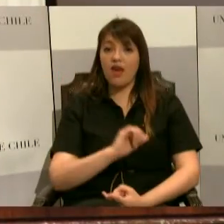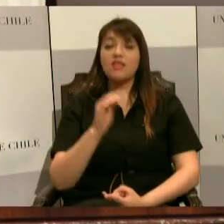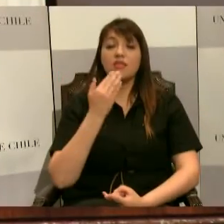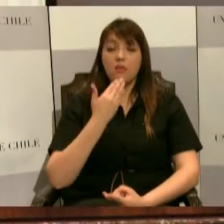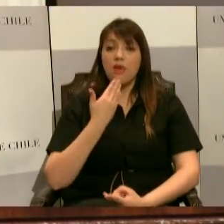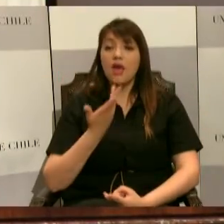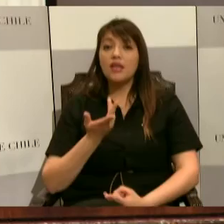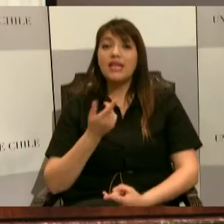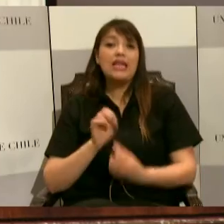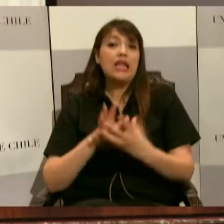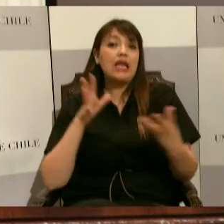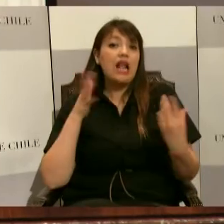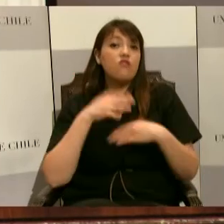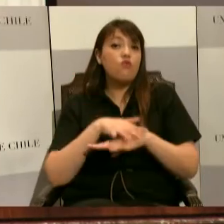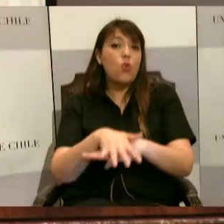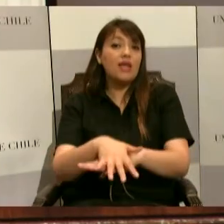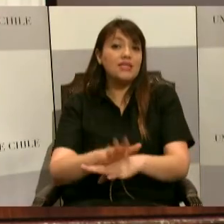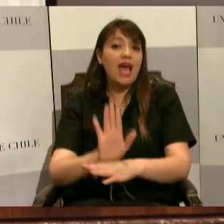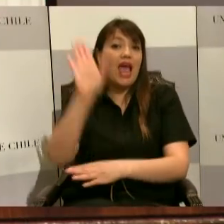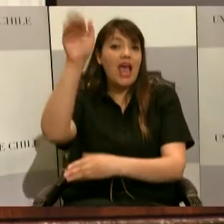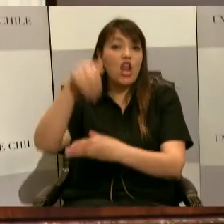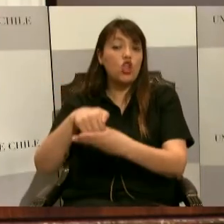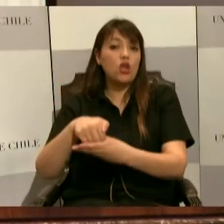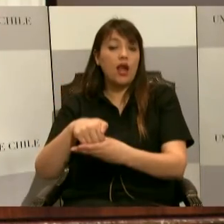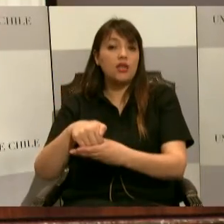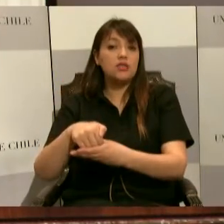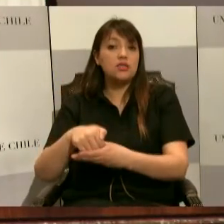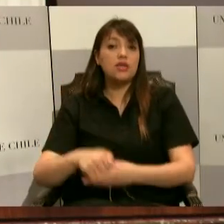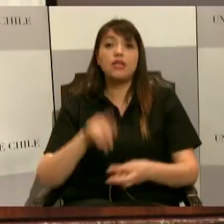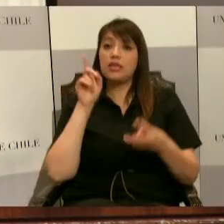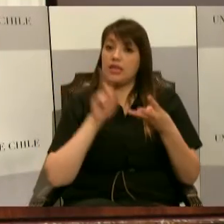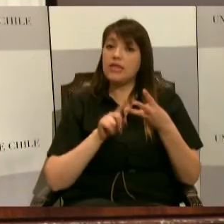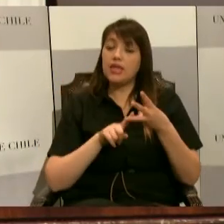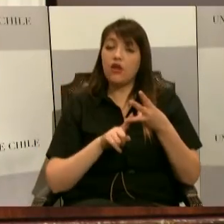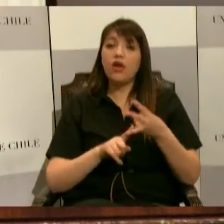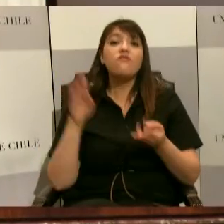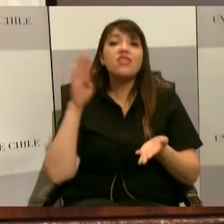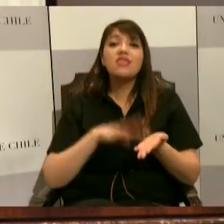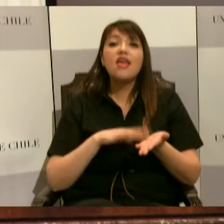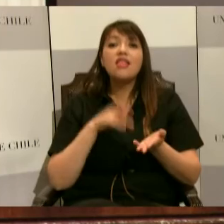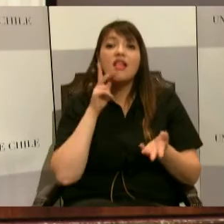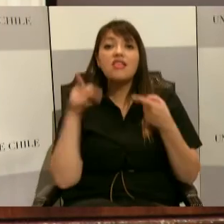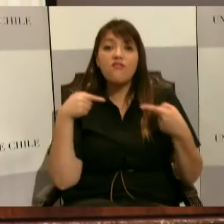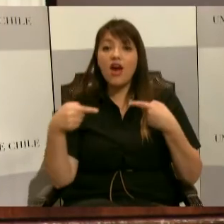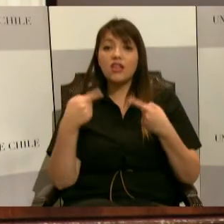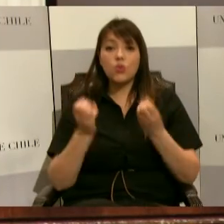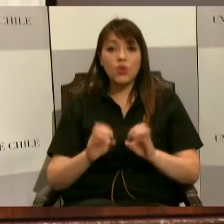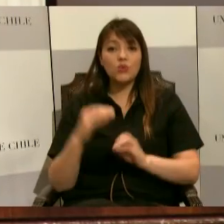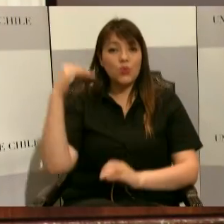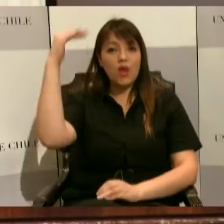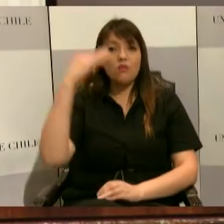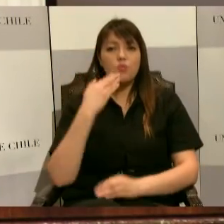privadas tienen gran influencia electoral. Tercero, lo ideológico. Es evidente que en el debate sobre educación superior un papel